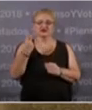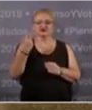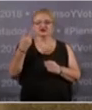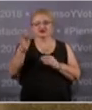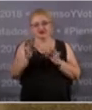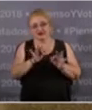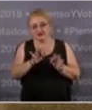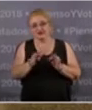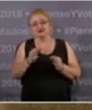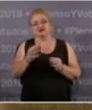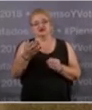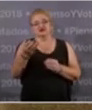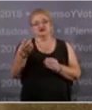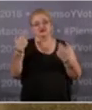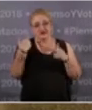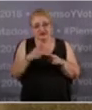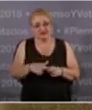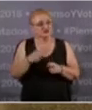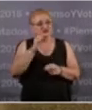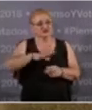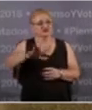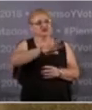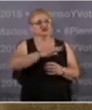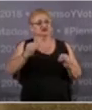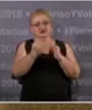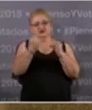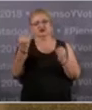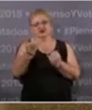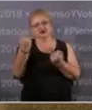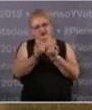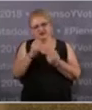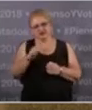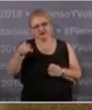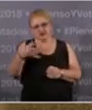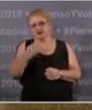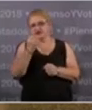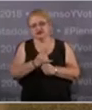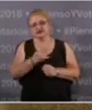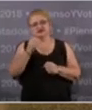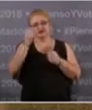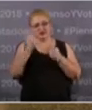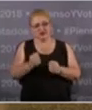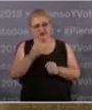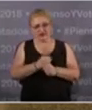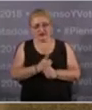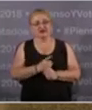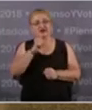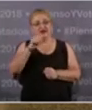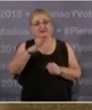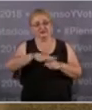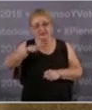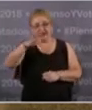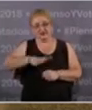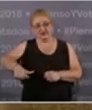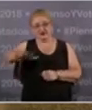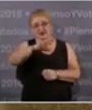institucional, que también son cotidianas. Esa situación se refleja en la percepción de inseguridad. La inmensa mayoría de la población